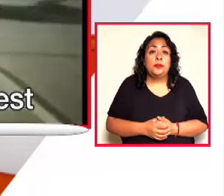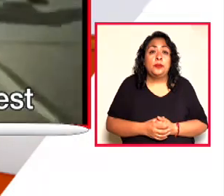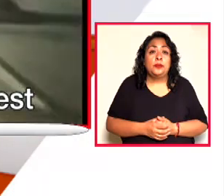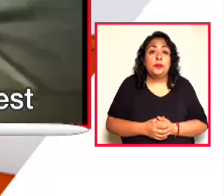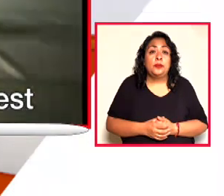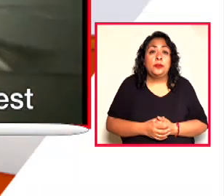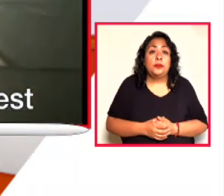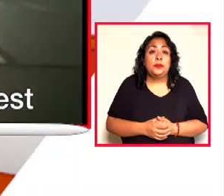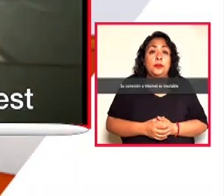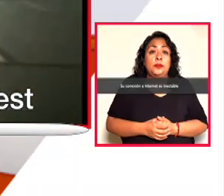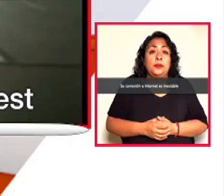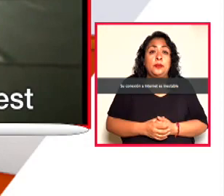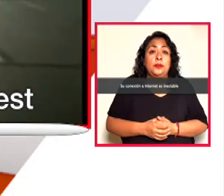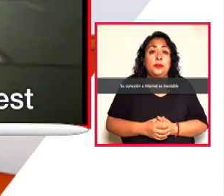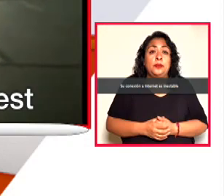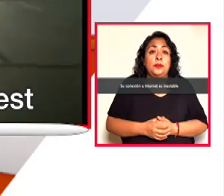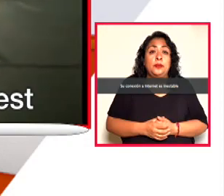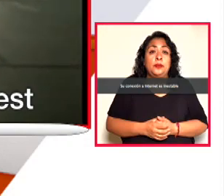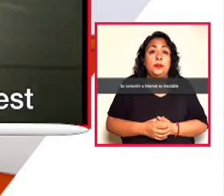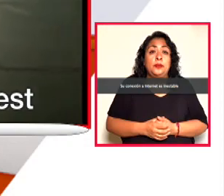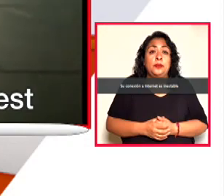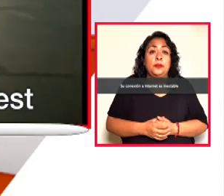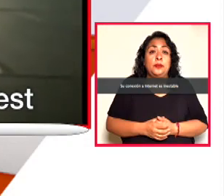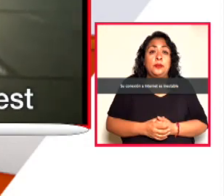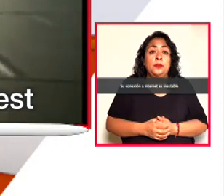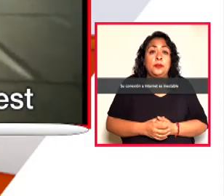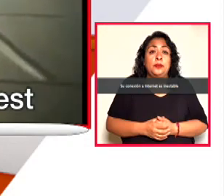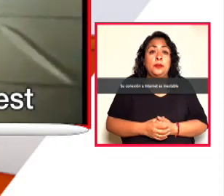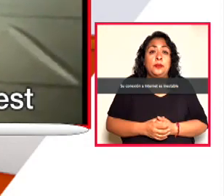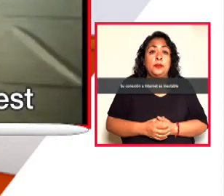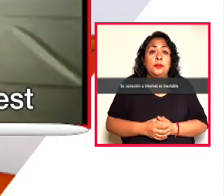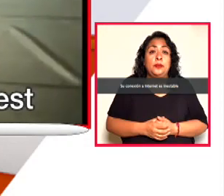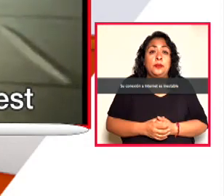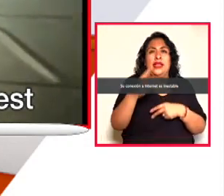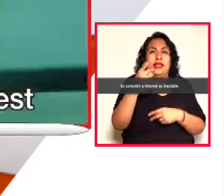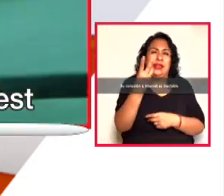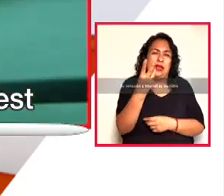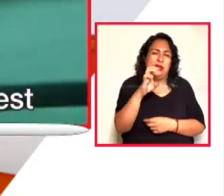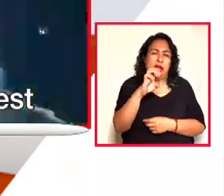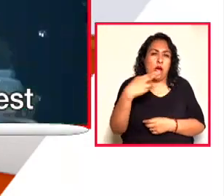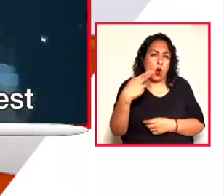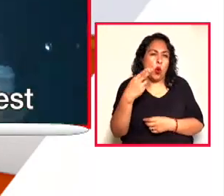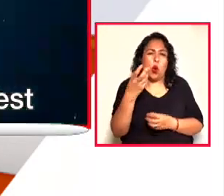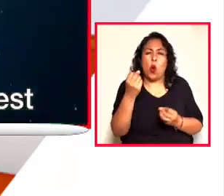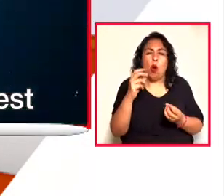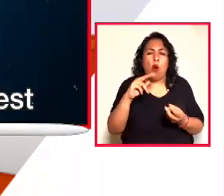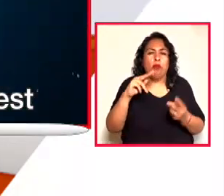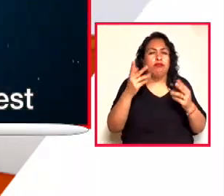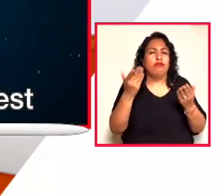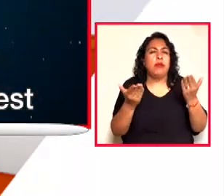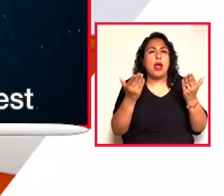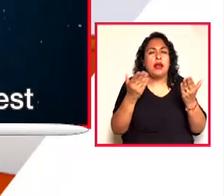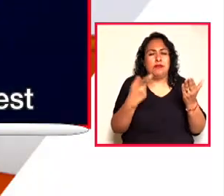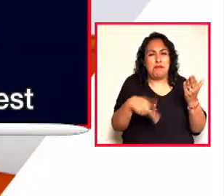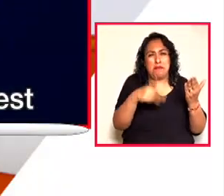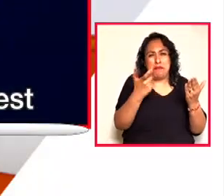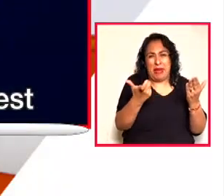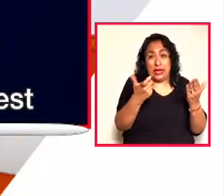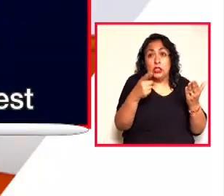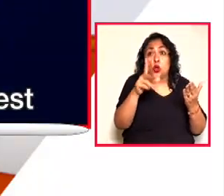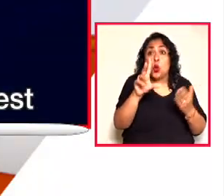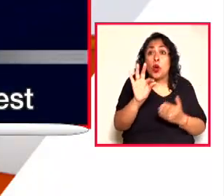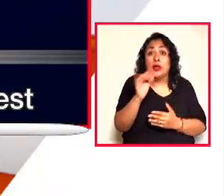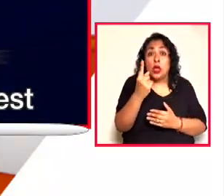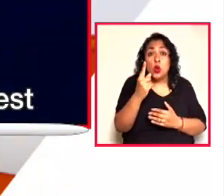de recuperación comienzan a partir de 3 euros o su equivalente en moneda nacional. Las 41 obras que se presentan en el primer